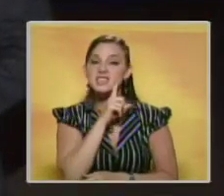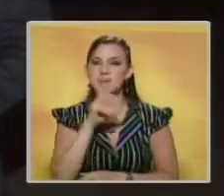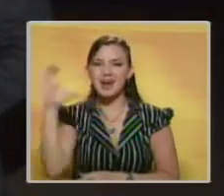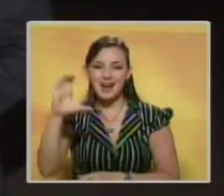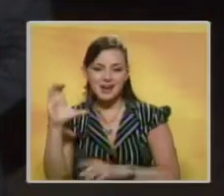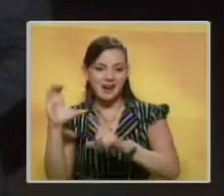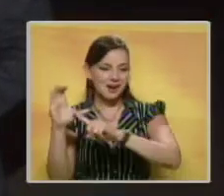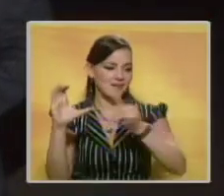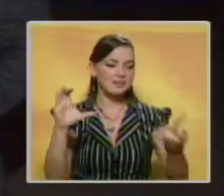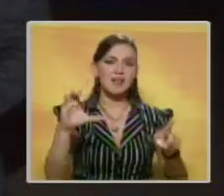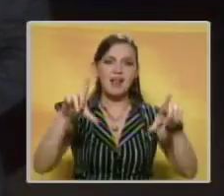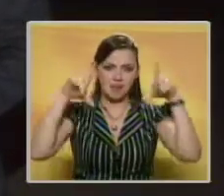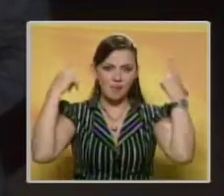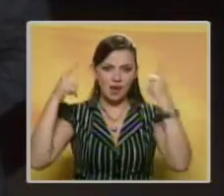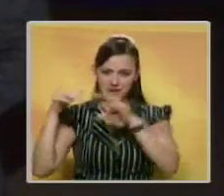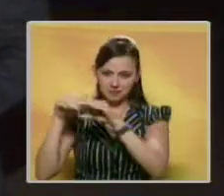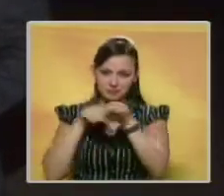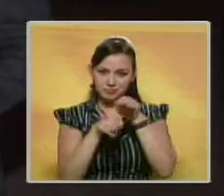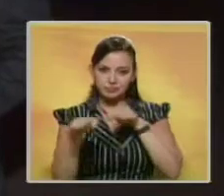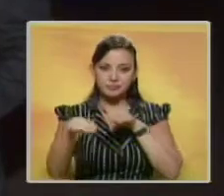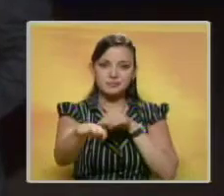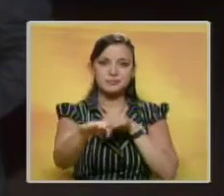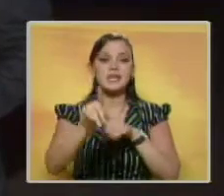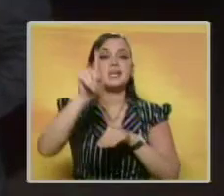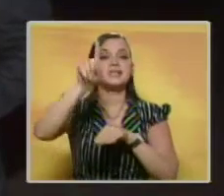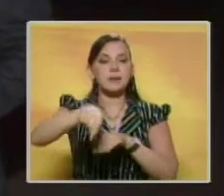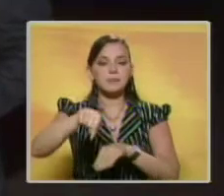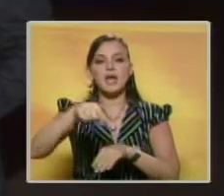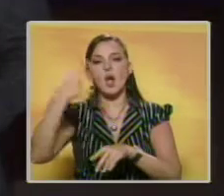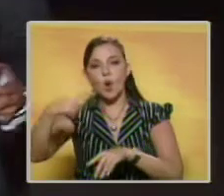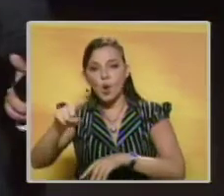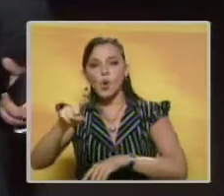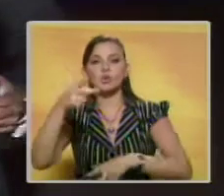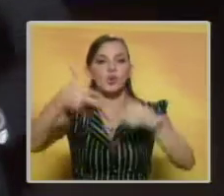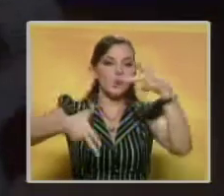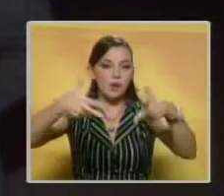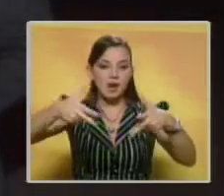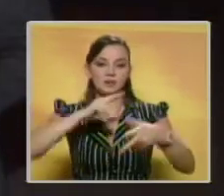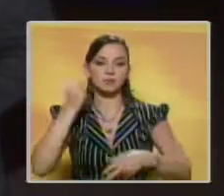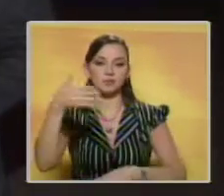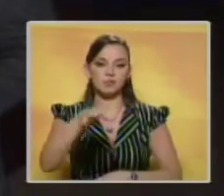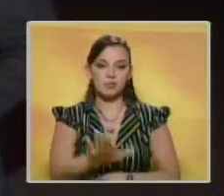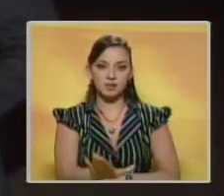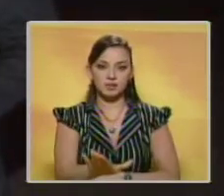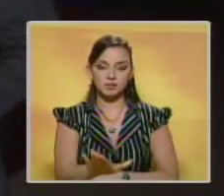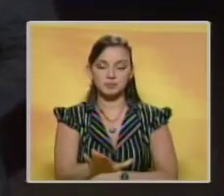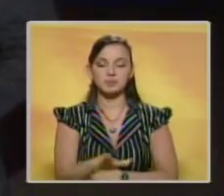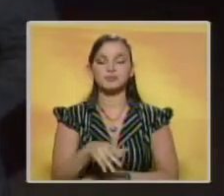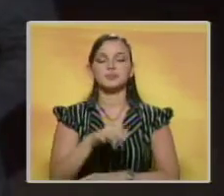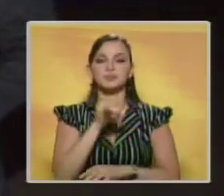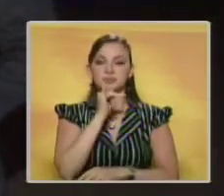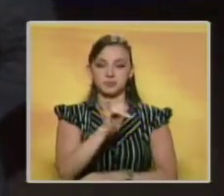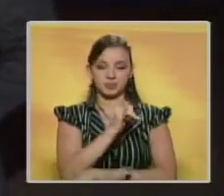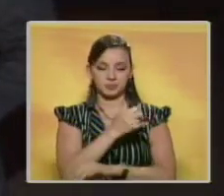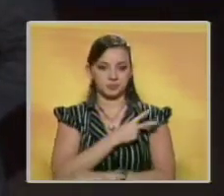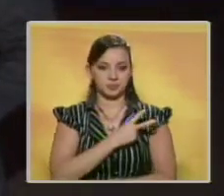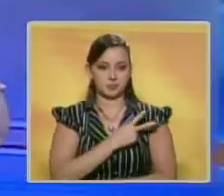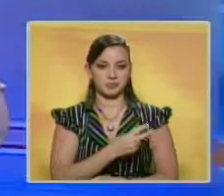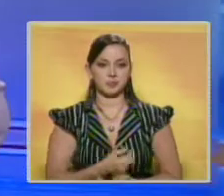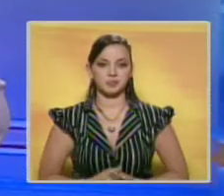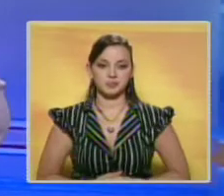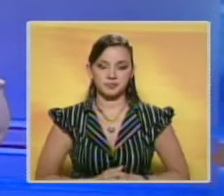Caracas-La Guaira y donde además resultó abatido otro presunto delincuente. En la trocha de la autopista Caracas-La Guaira, Euclides Sotillo, Noticiero